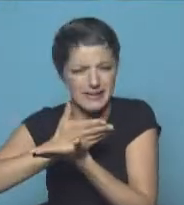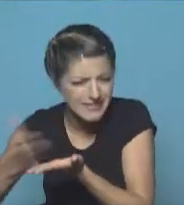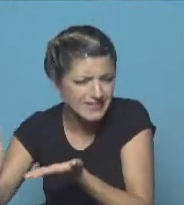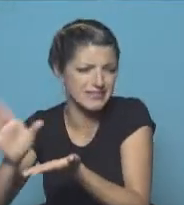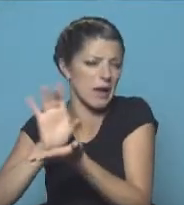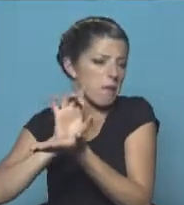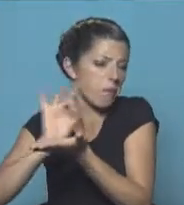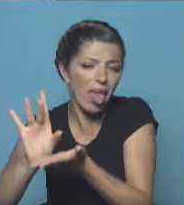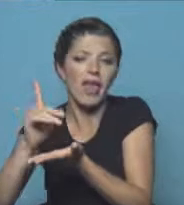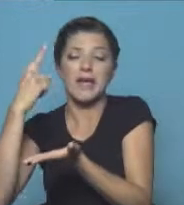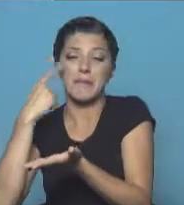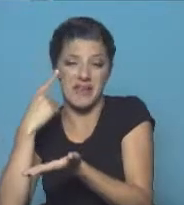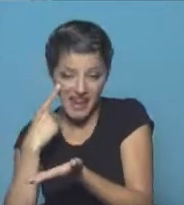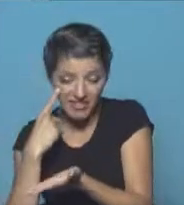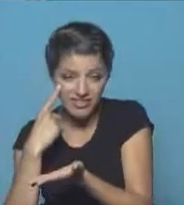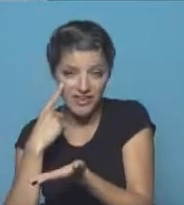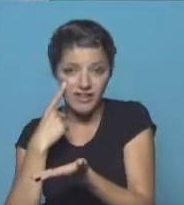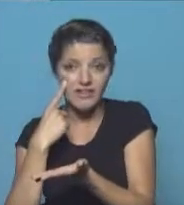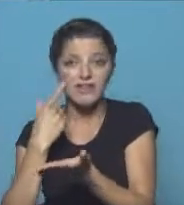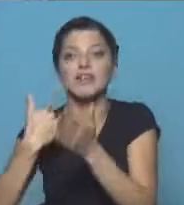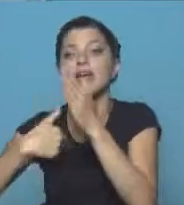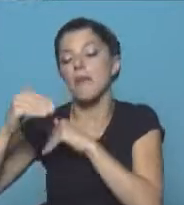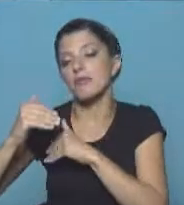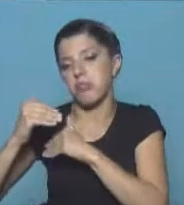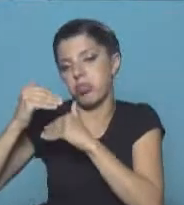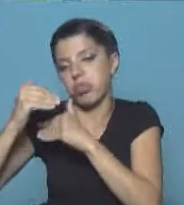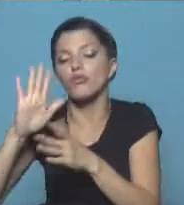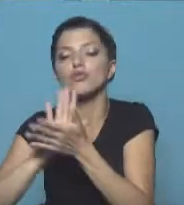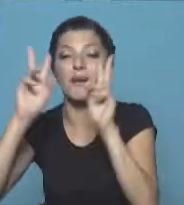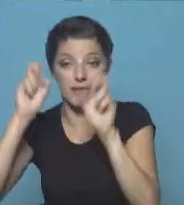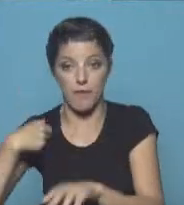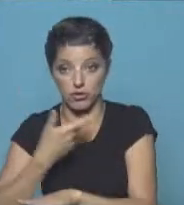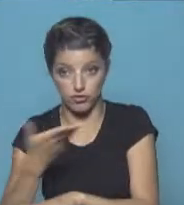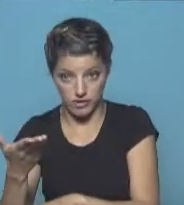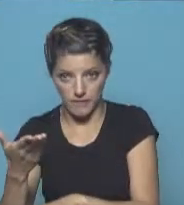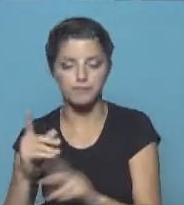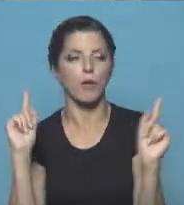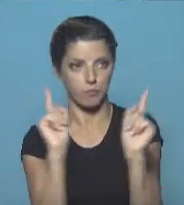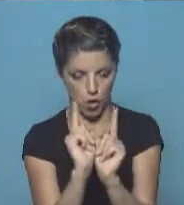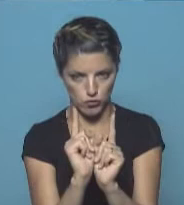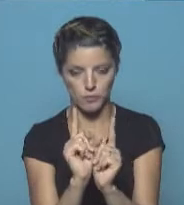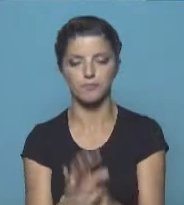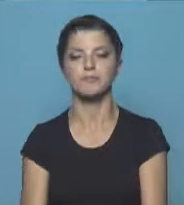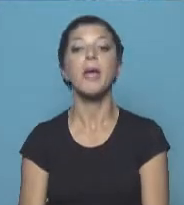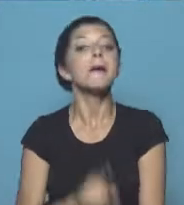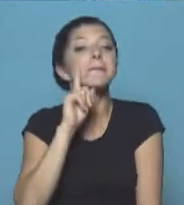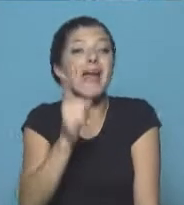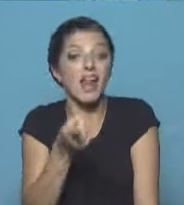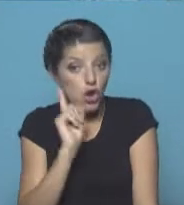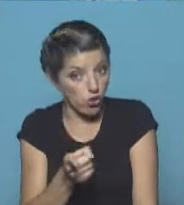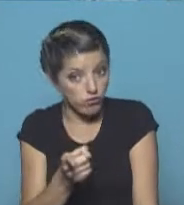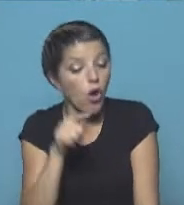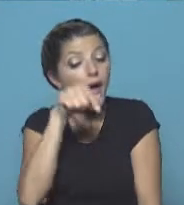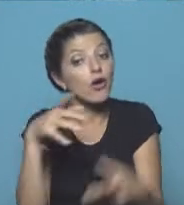y quizás las que presentan mayor atraso en esta cosa de lo social? Muy breve, lo peligroso es que